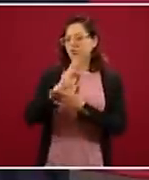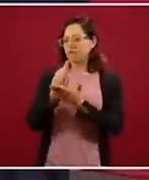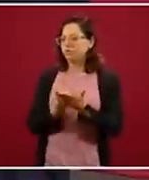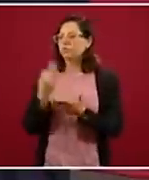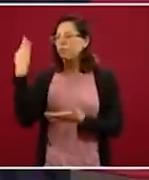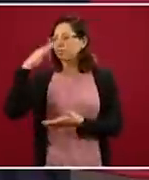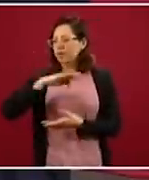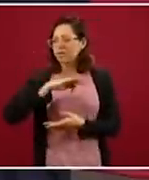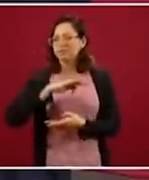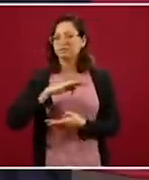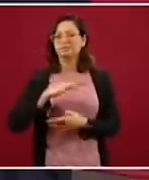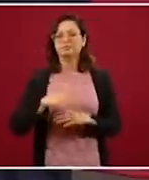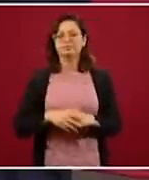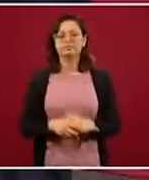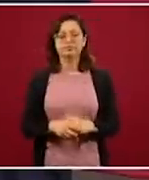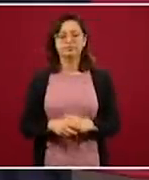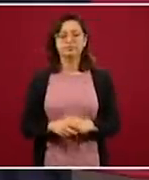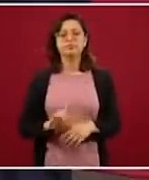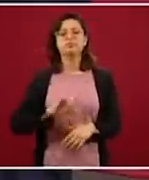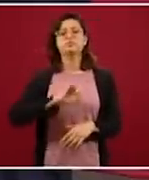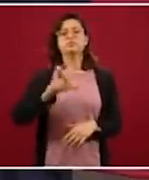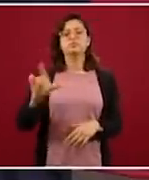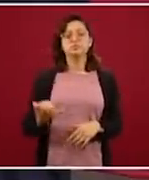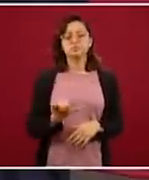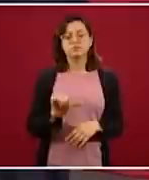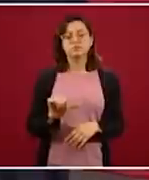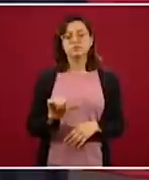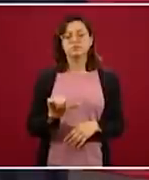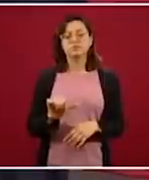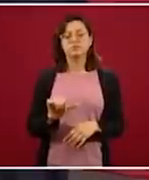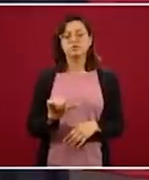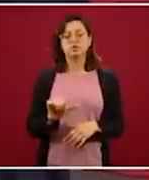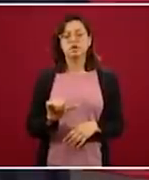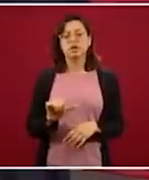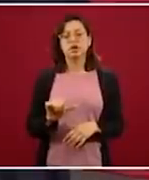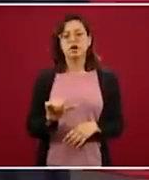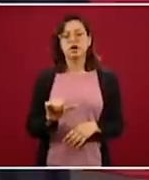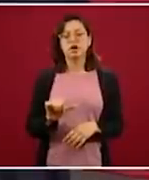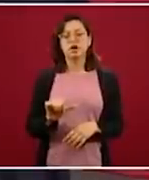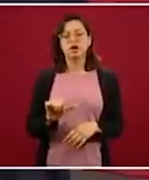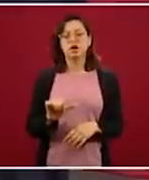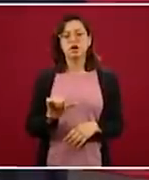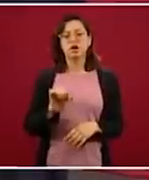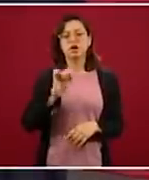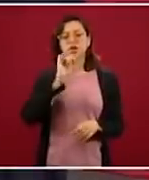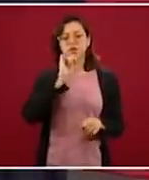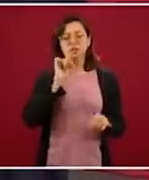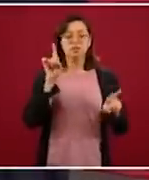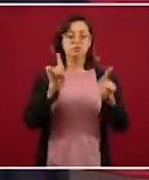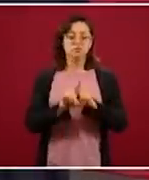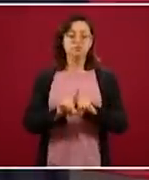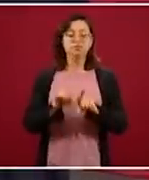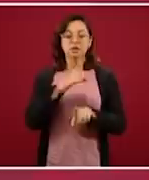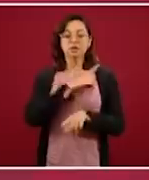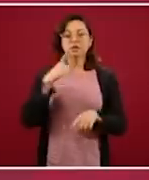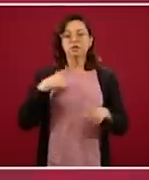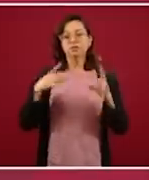facturación falsa. Y luego les voy a comentar algo también que es historia